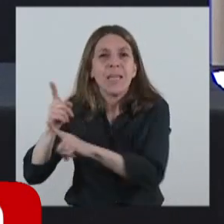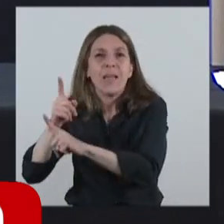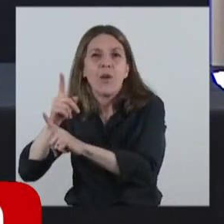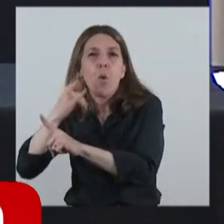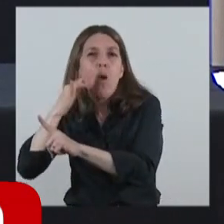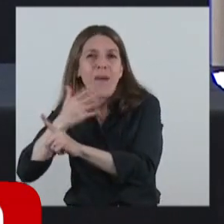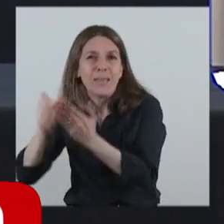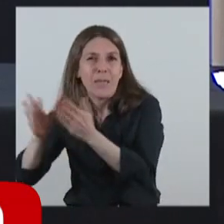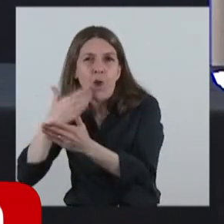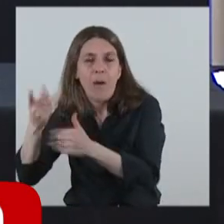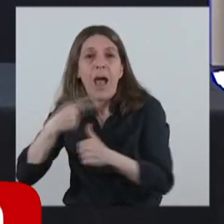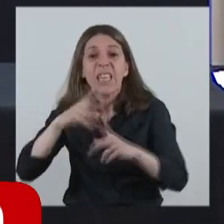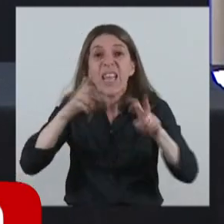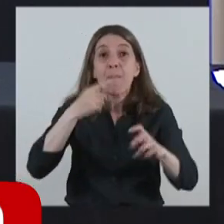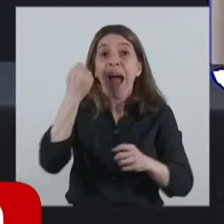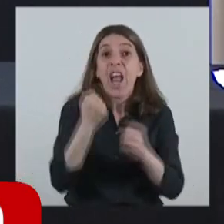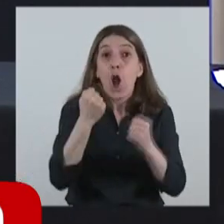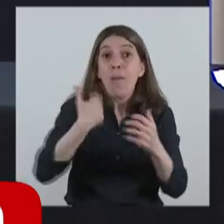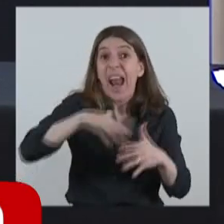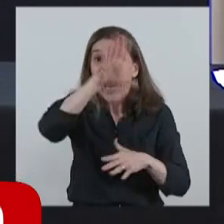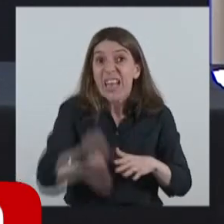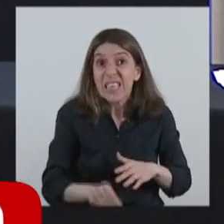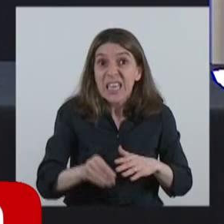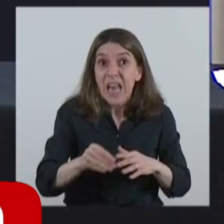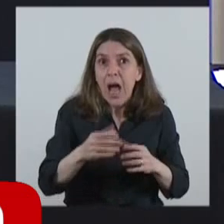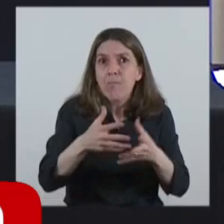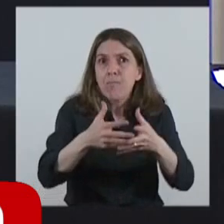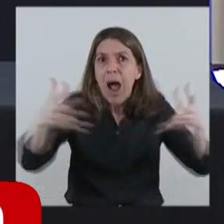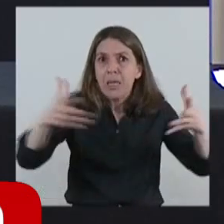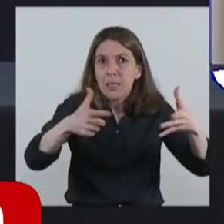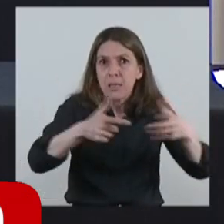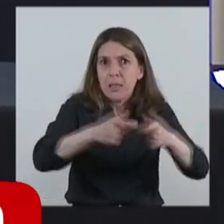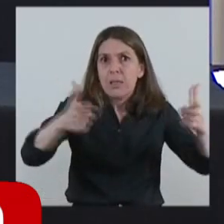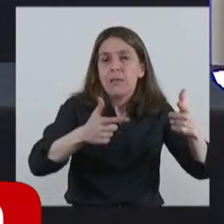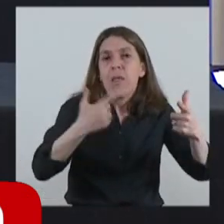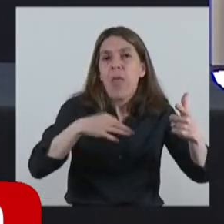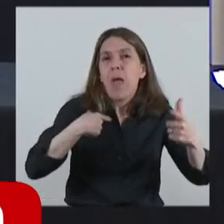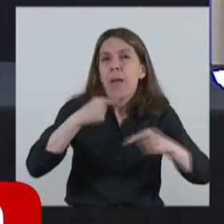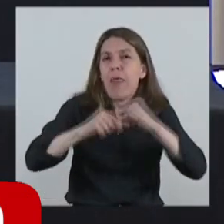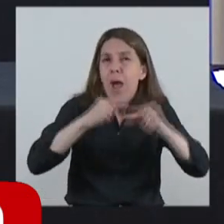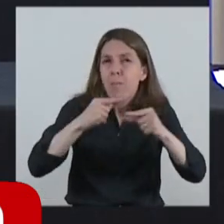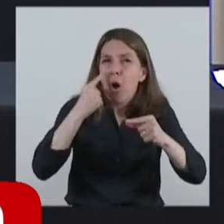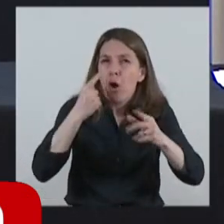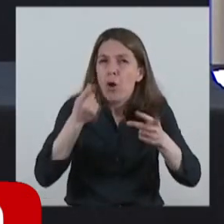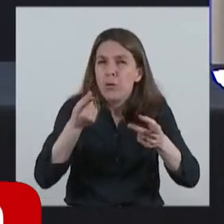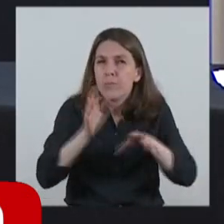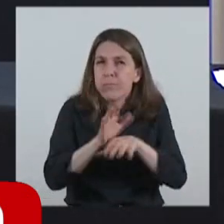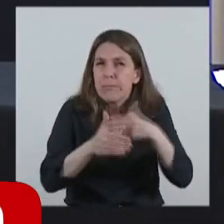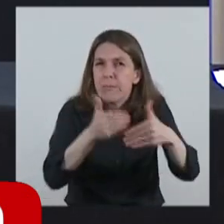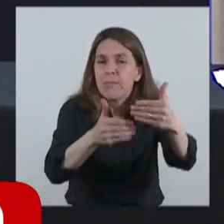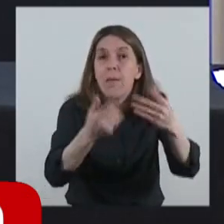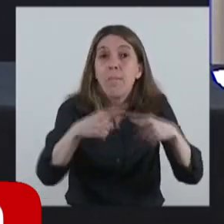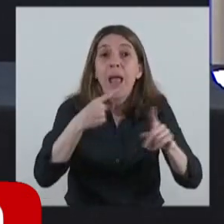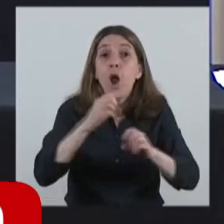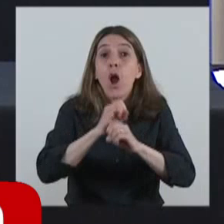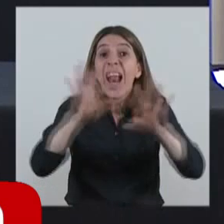Claramente, condiciones de estabilidad macroeconómica son importantes en ese sentido y eso hay que ir construyéndolo. Pero está claro